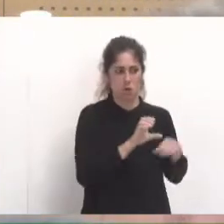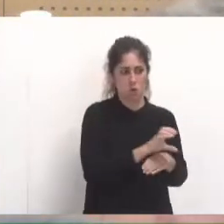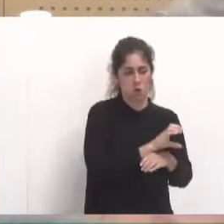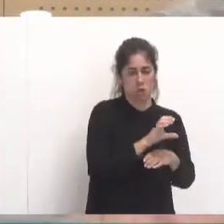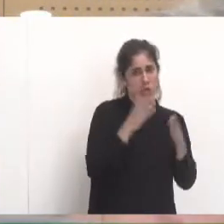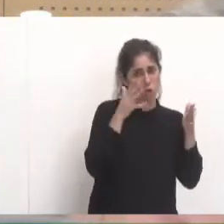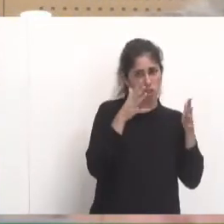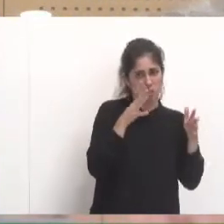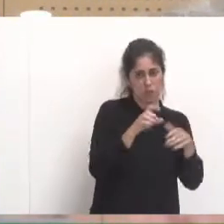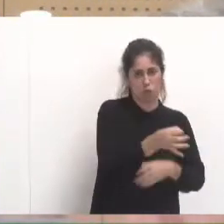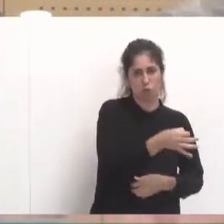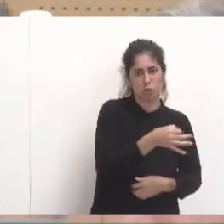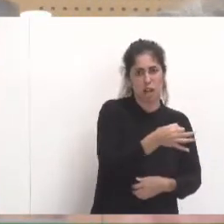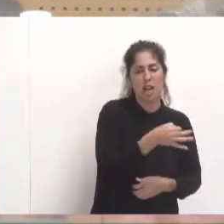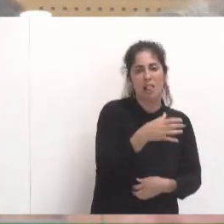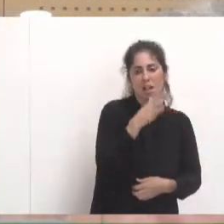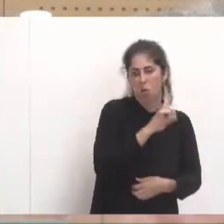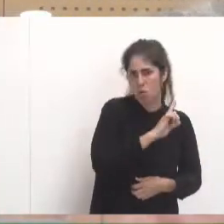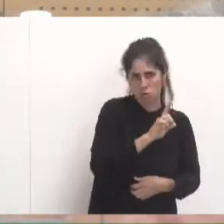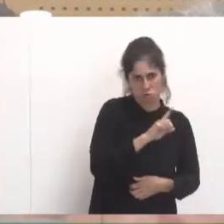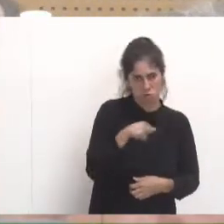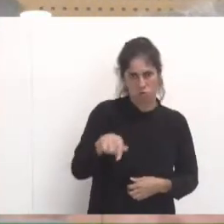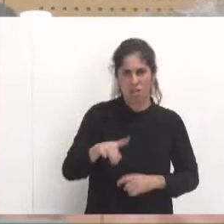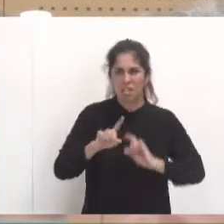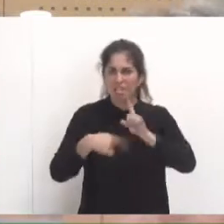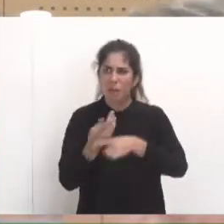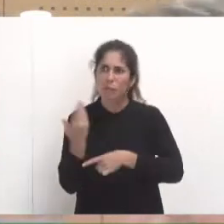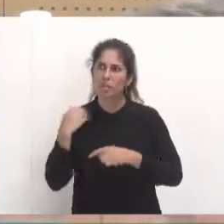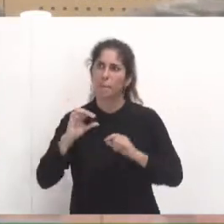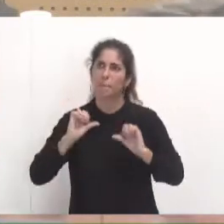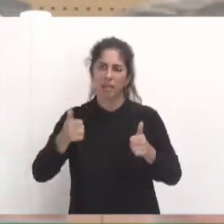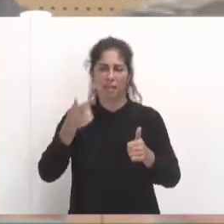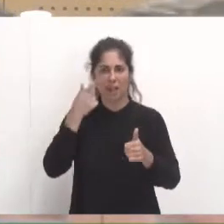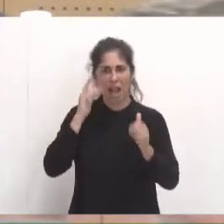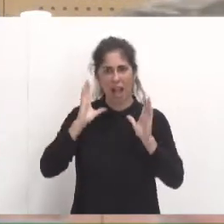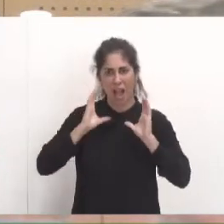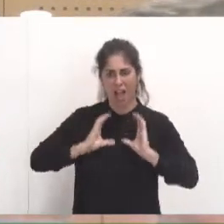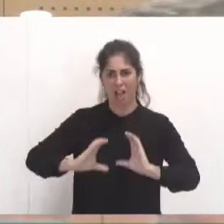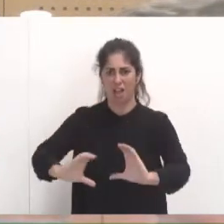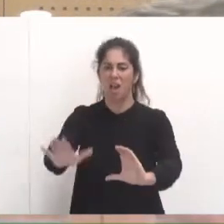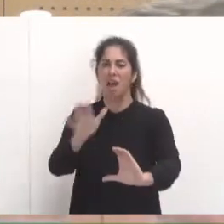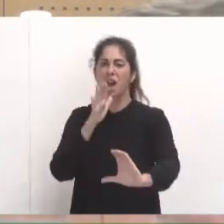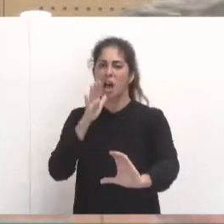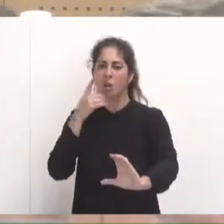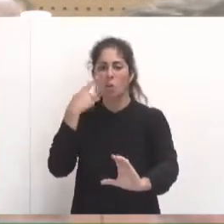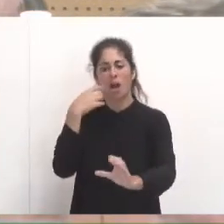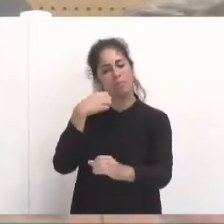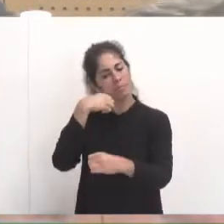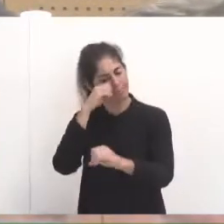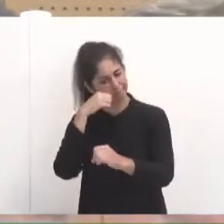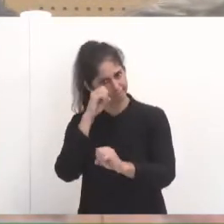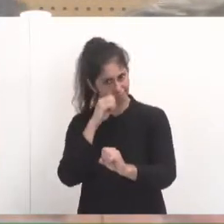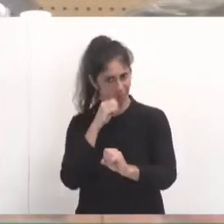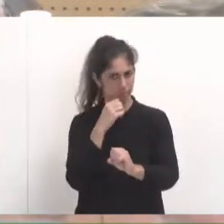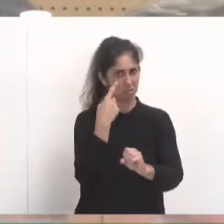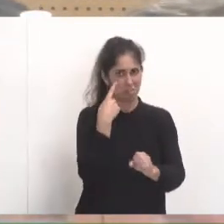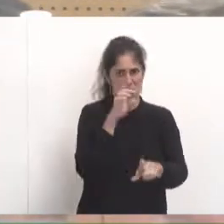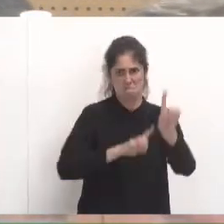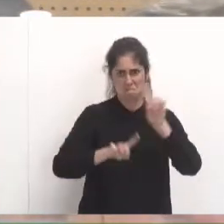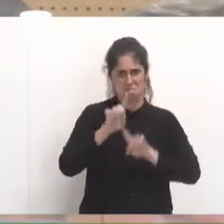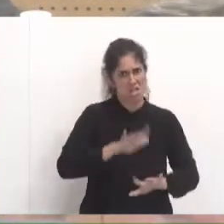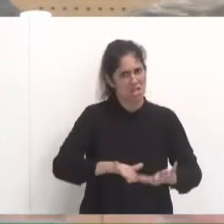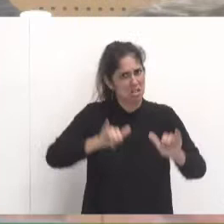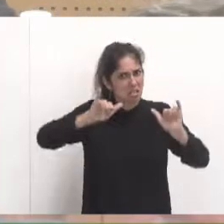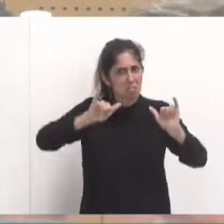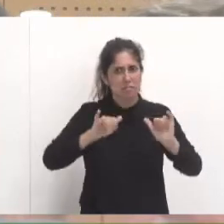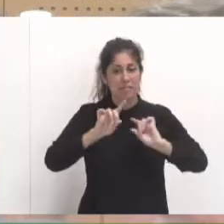en el 2015, entraron con el dominio de las masas de agua y se hicieron analíticas y no había ningún problema con las analíticas. Y luego se comprobó